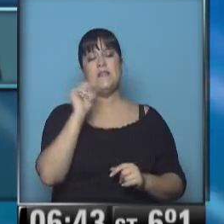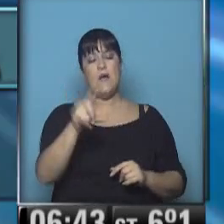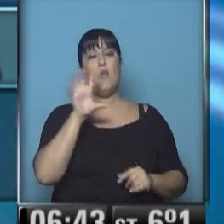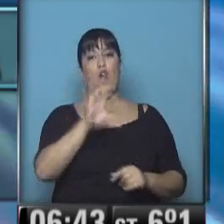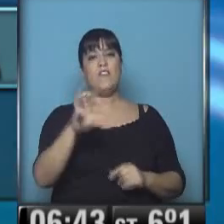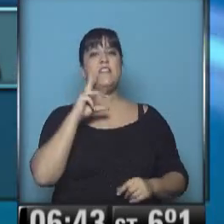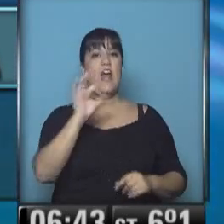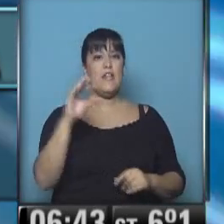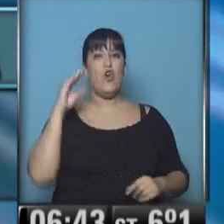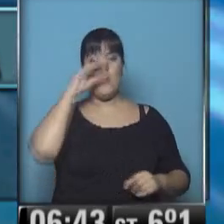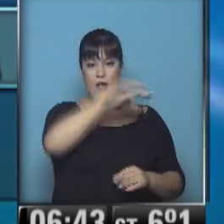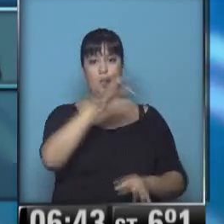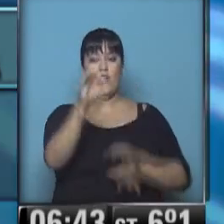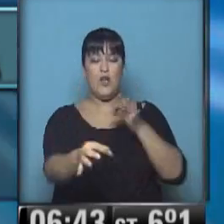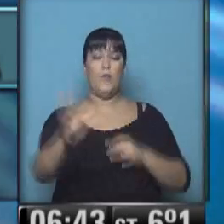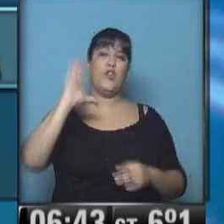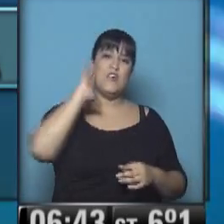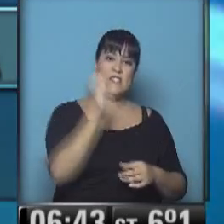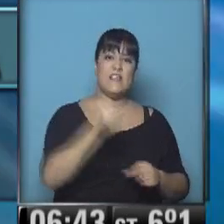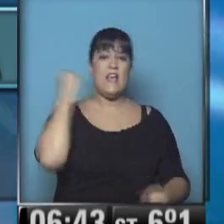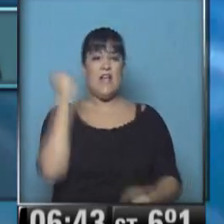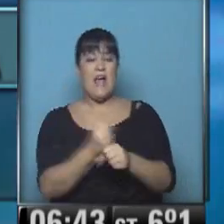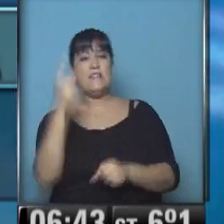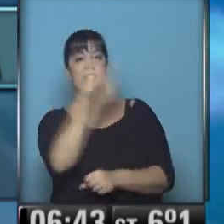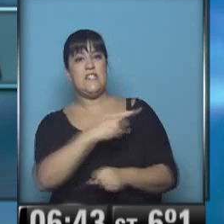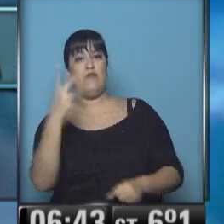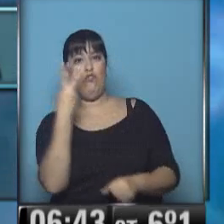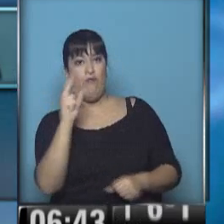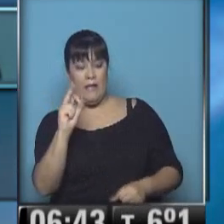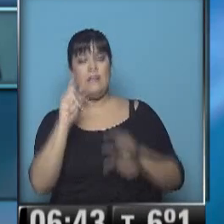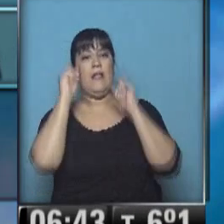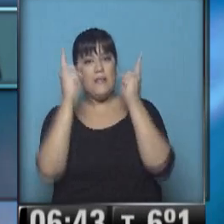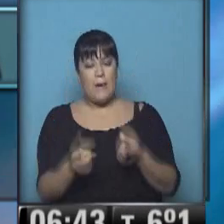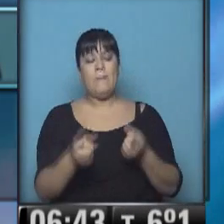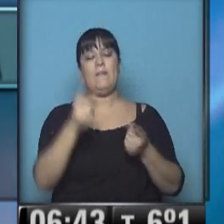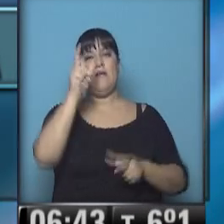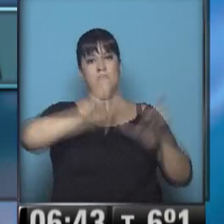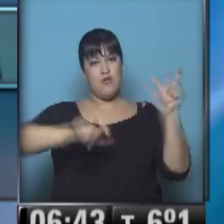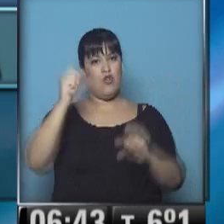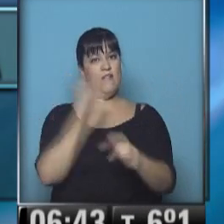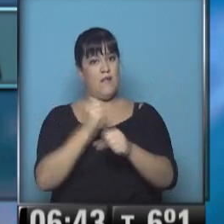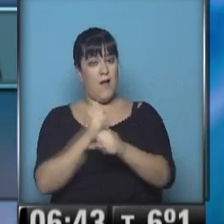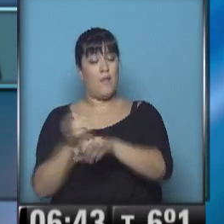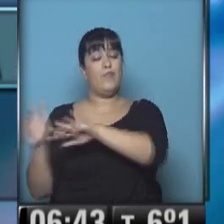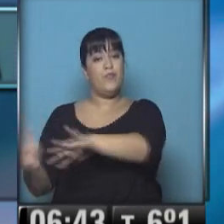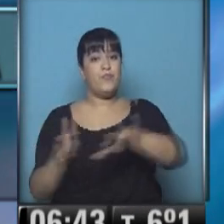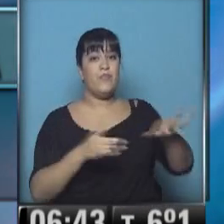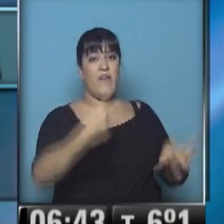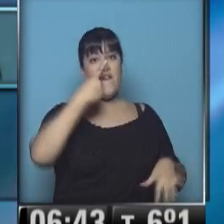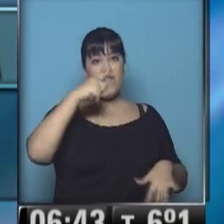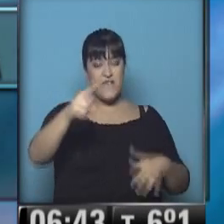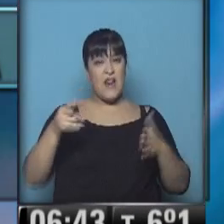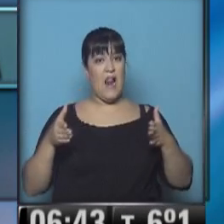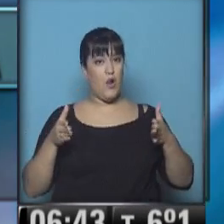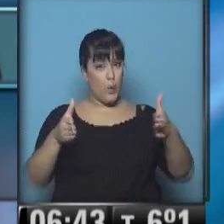kilómetro 16 al 120, también con obras que limitan la circulación. Cerramos la circulación de hoy, o la recorrida imaginaria